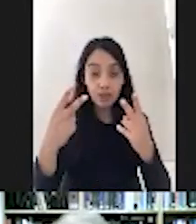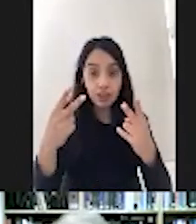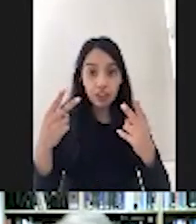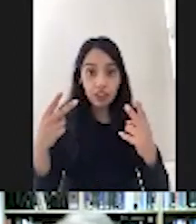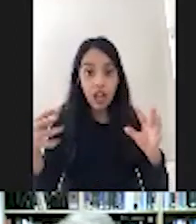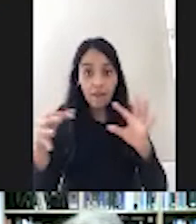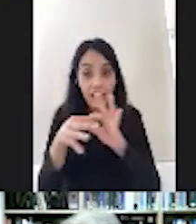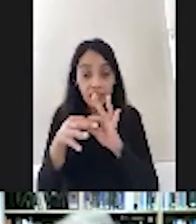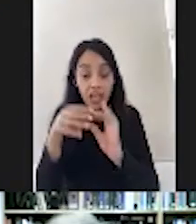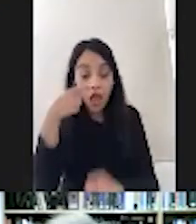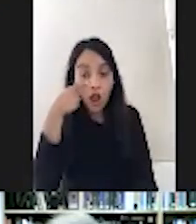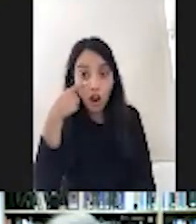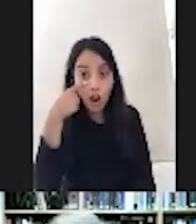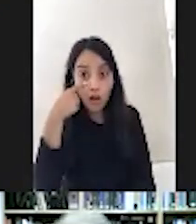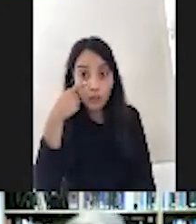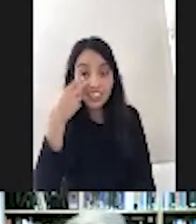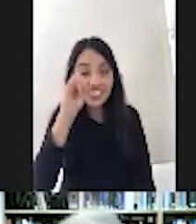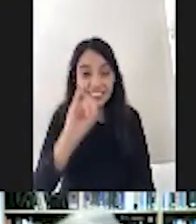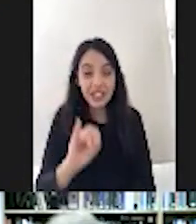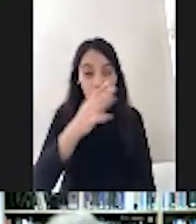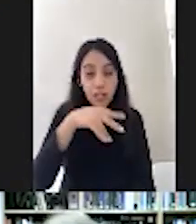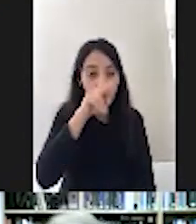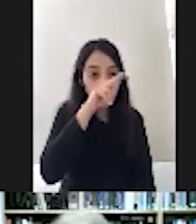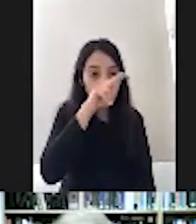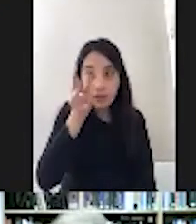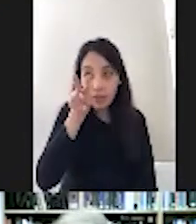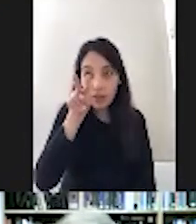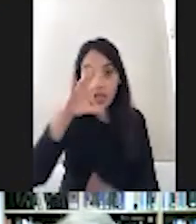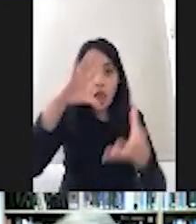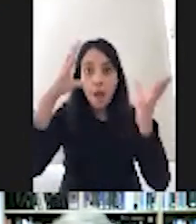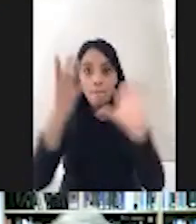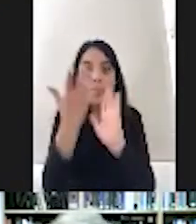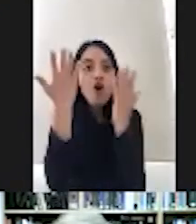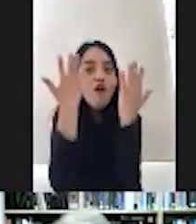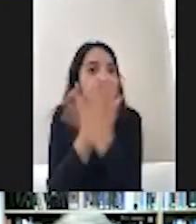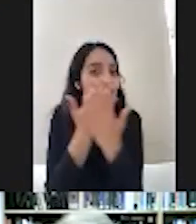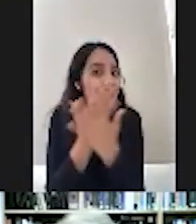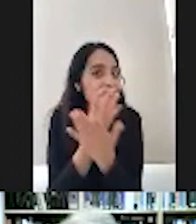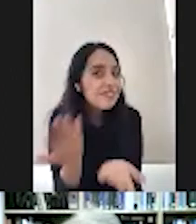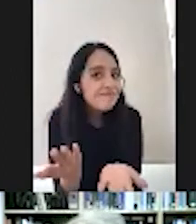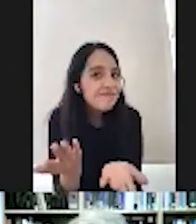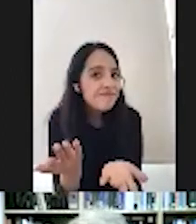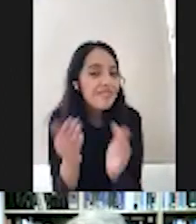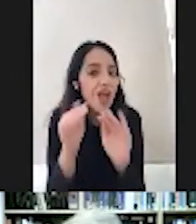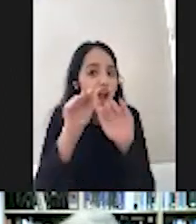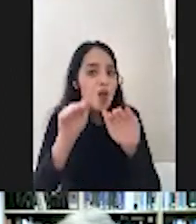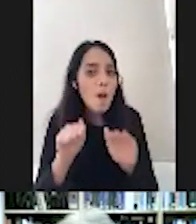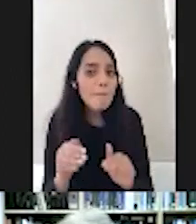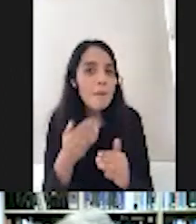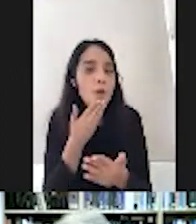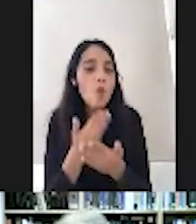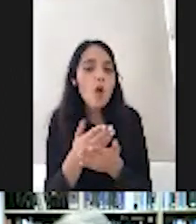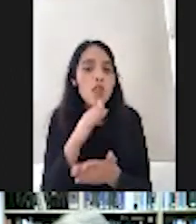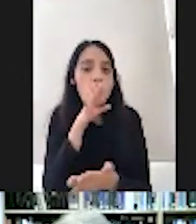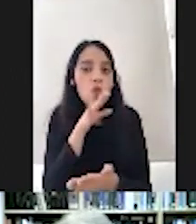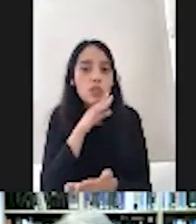ojo, cada vez que movemos el ojo, el mundo se debiera poner borroso, de la misma manera que cuando uno usa su